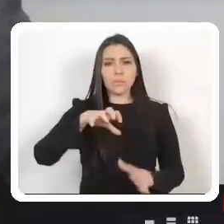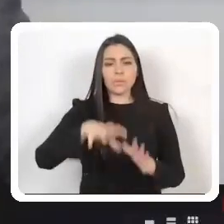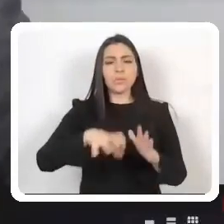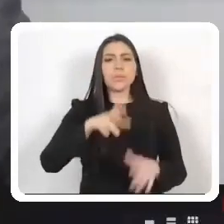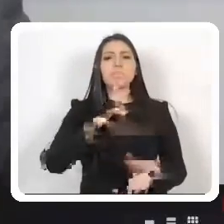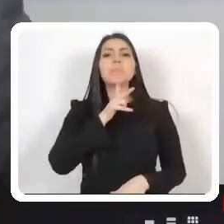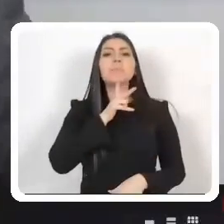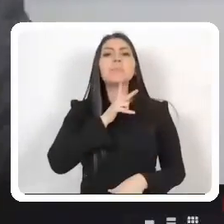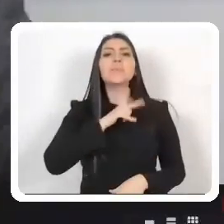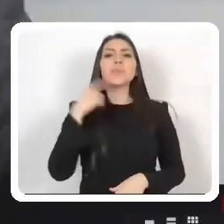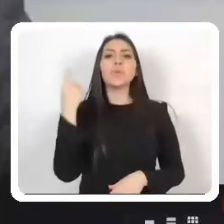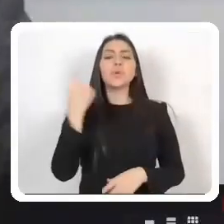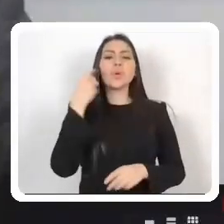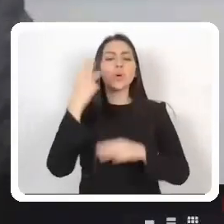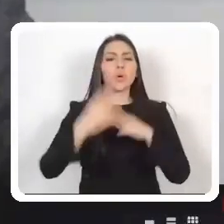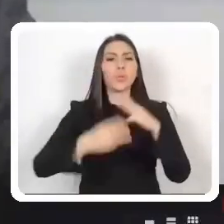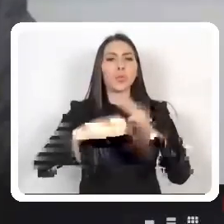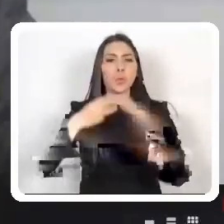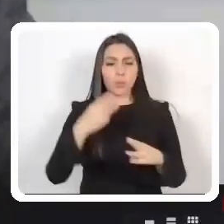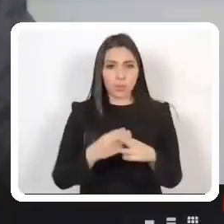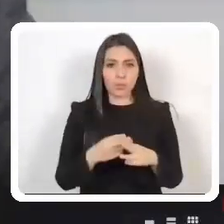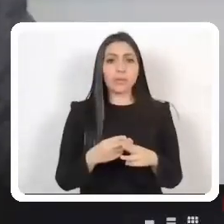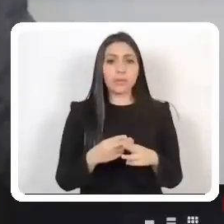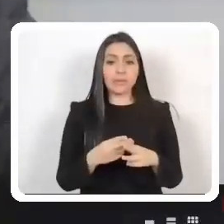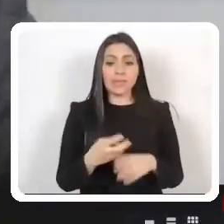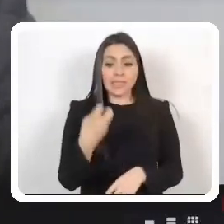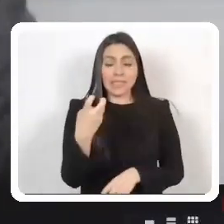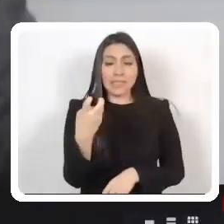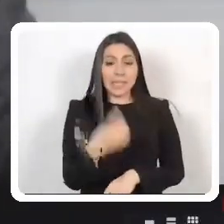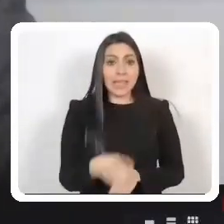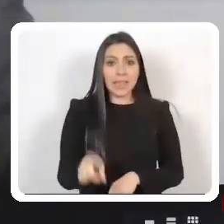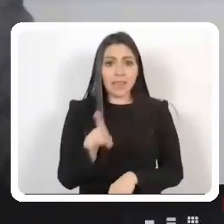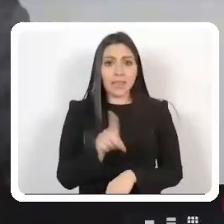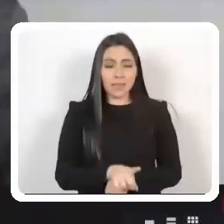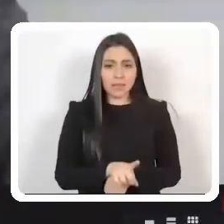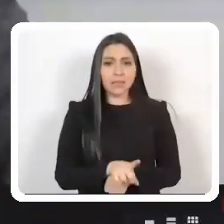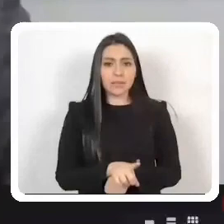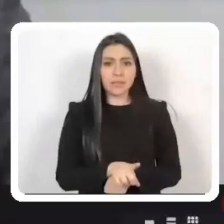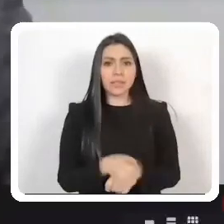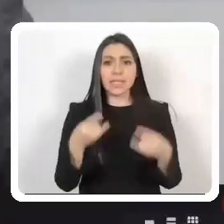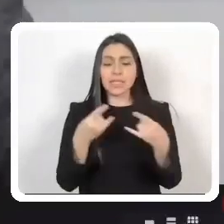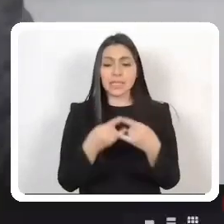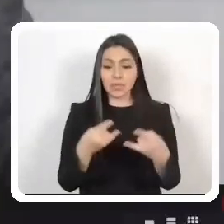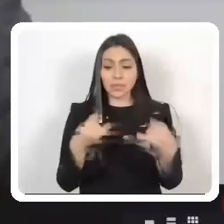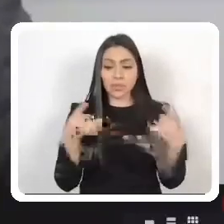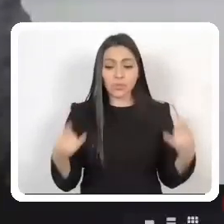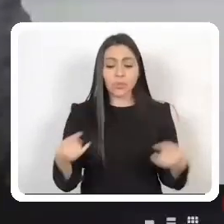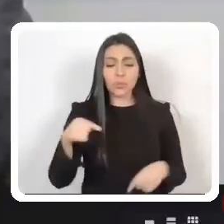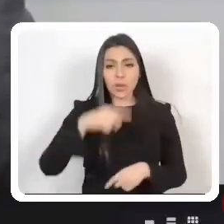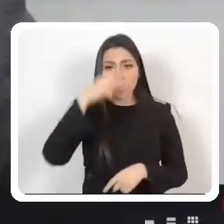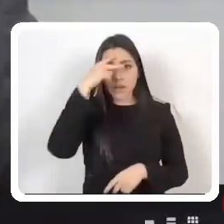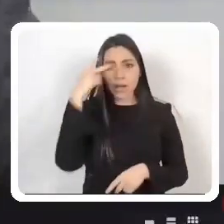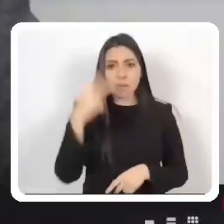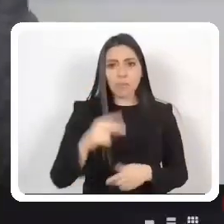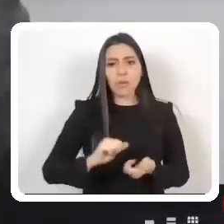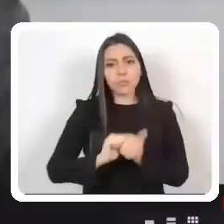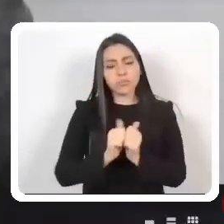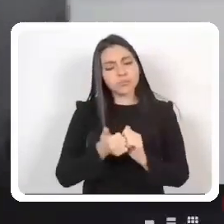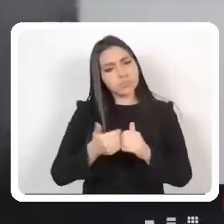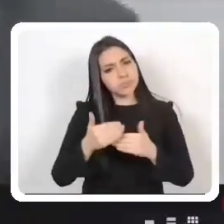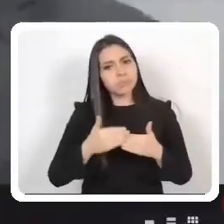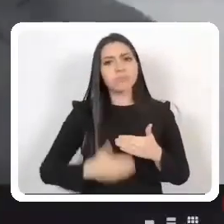en el mundo. Ese día, la historia de este país se reescribió. Muchas gracias.